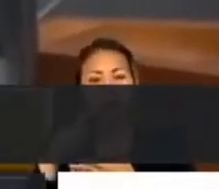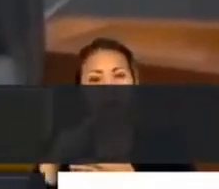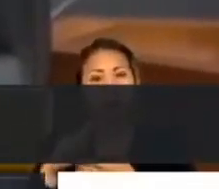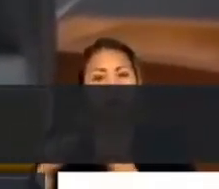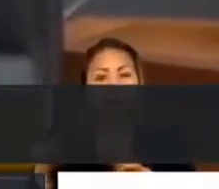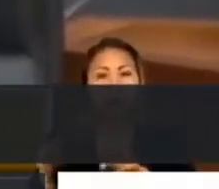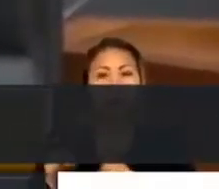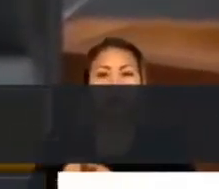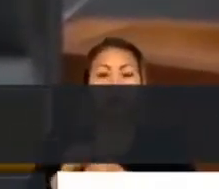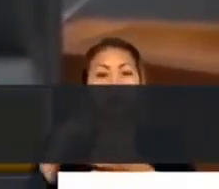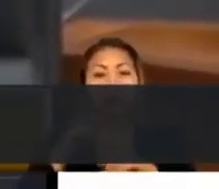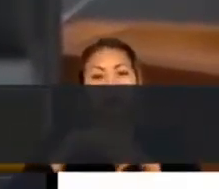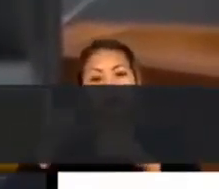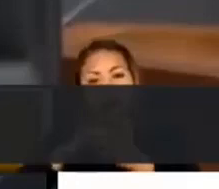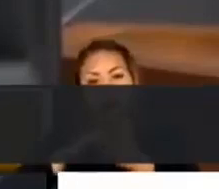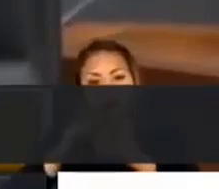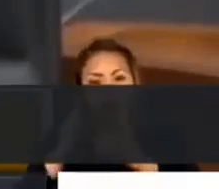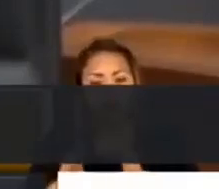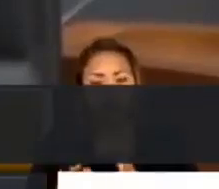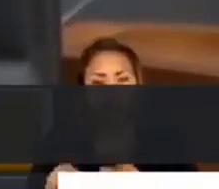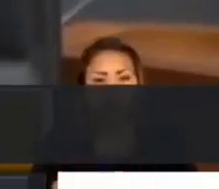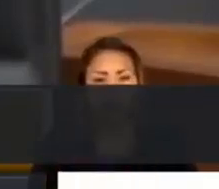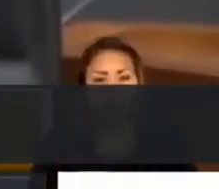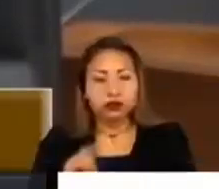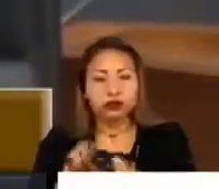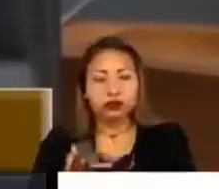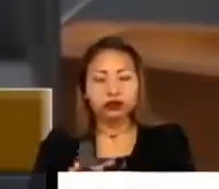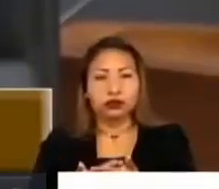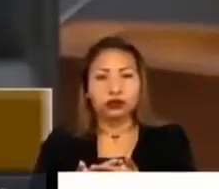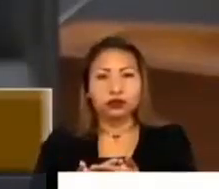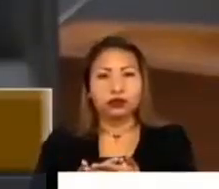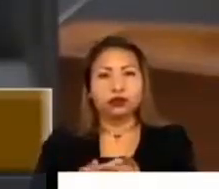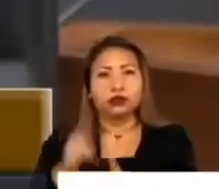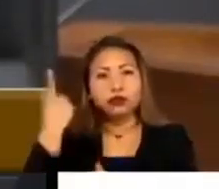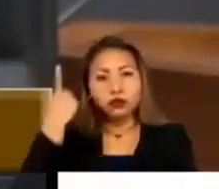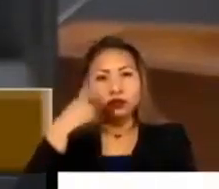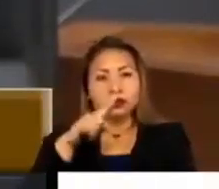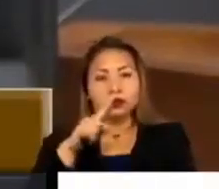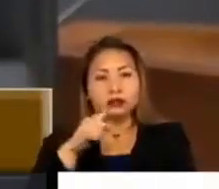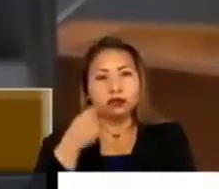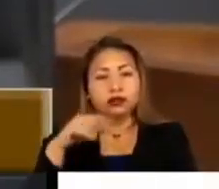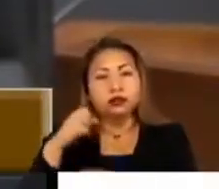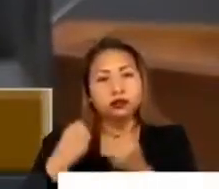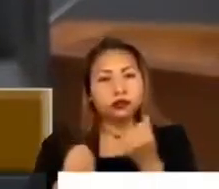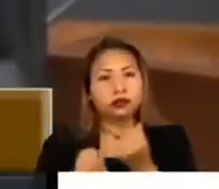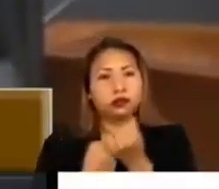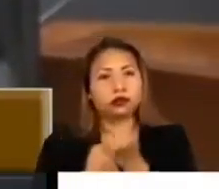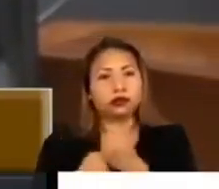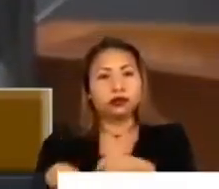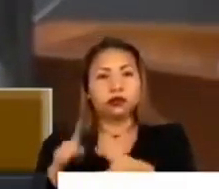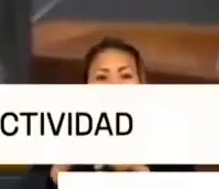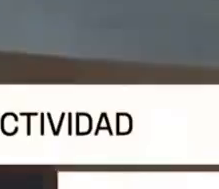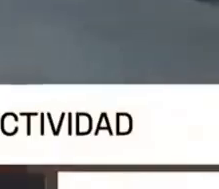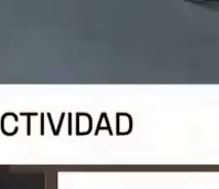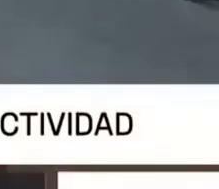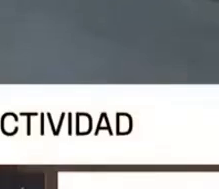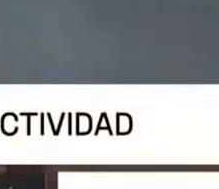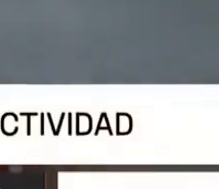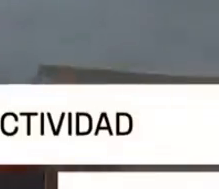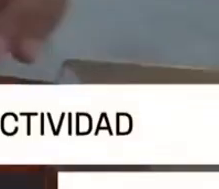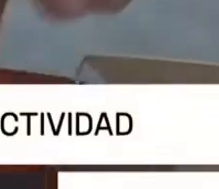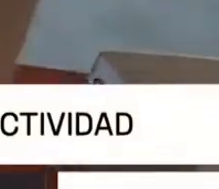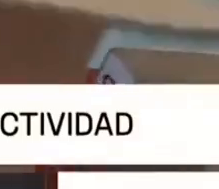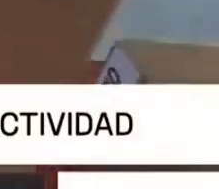de ley de diferentes diputados que van a ayudar a dotar a sus estudiantes de la herramienta necesaria para avanzar y tener una mejor educación el